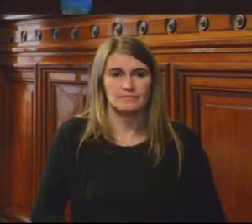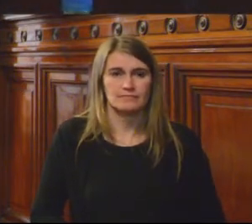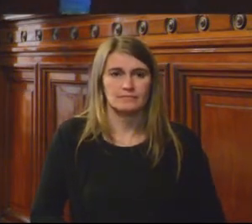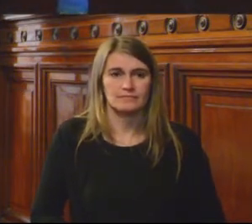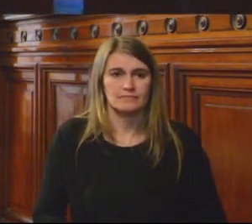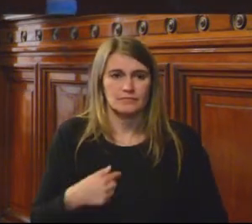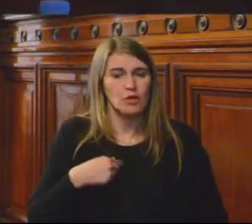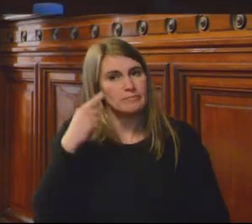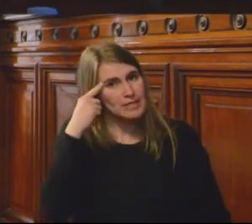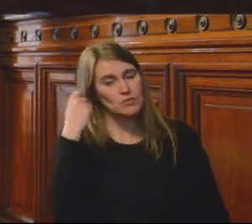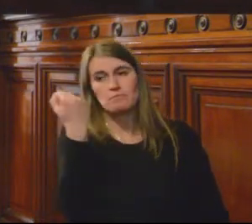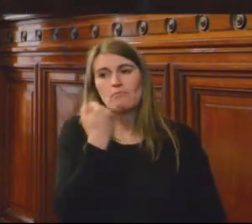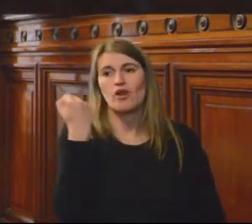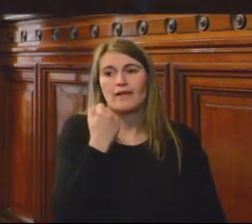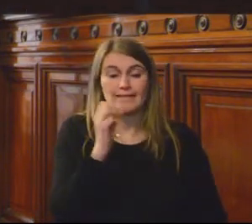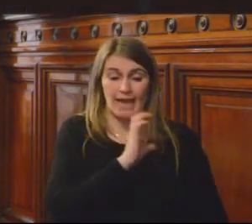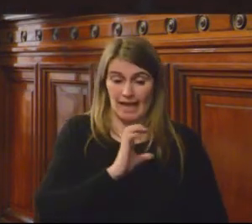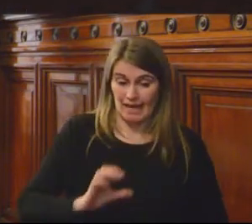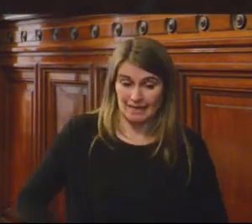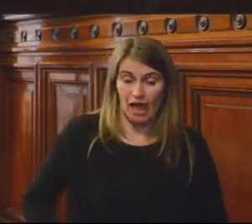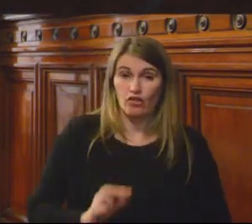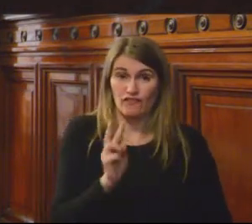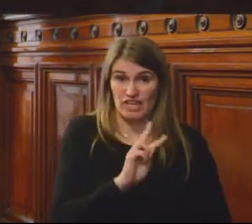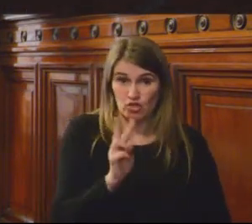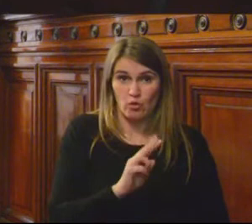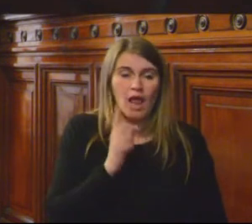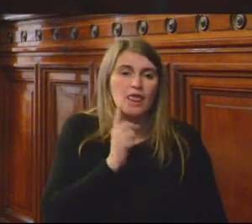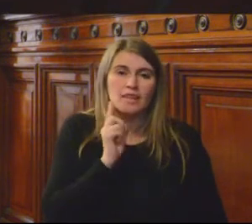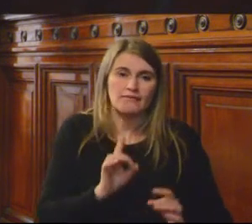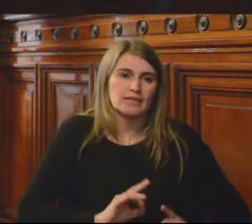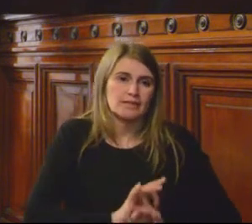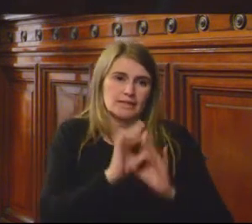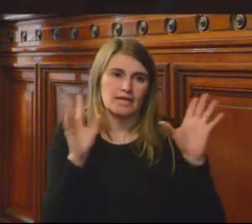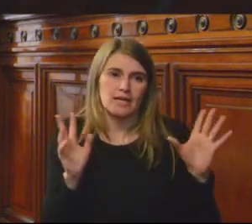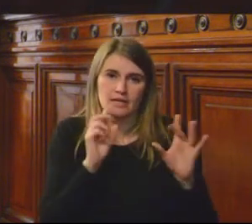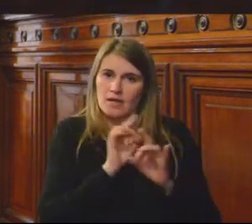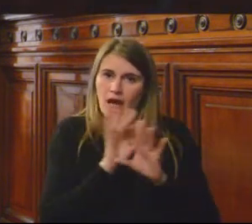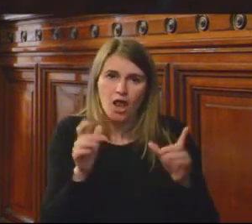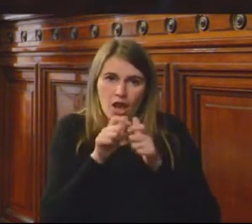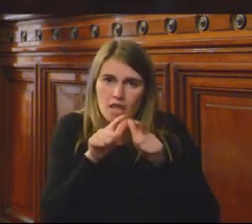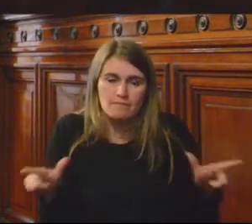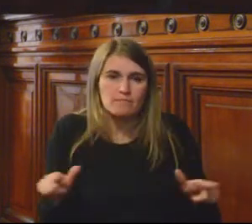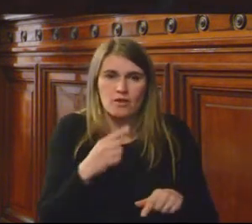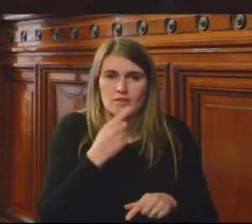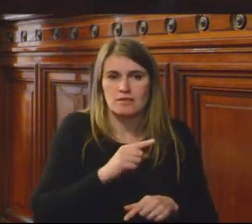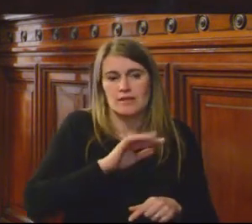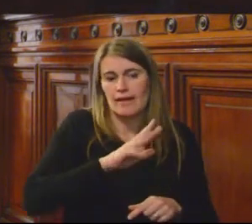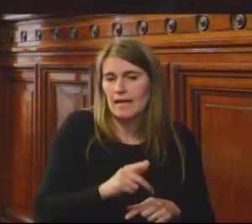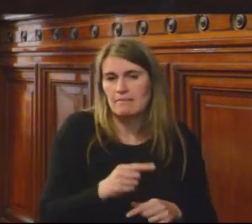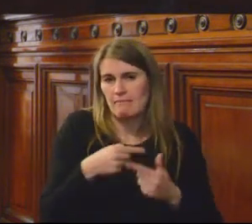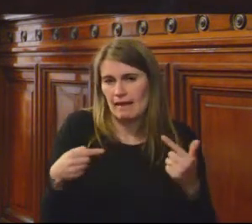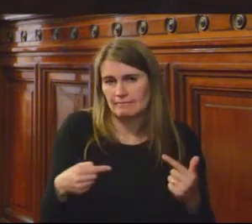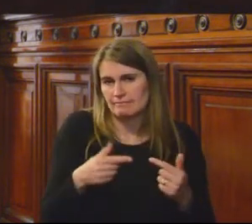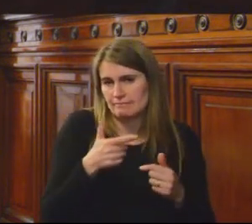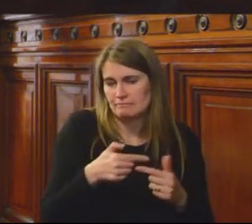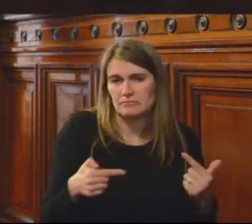Yo creo que es muy importante que el Estado venezolano tenga una política de transparencia y creo que la viceministra hablaba del tema de criminalidad. Una de las situaciones que hay es que en